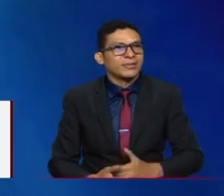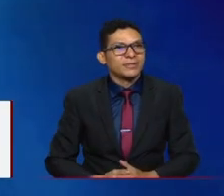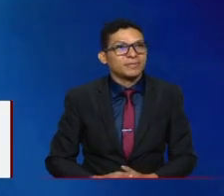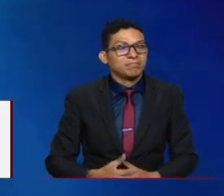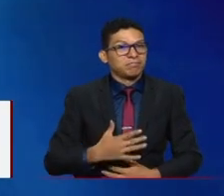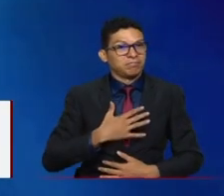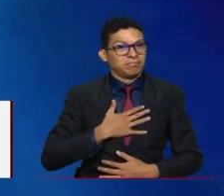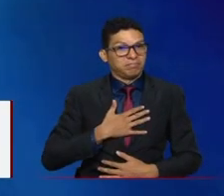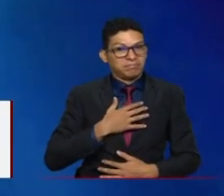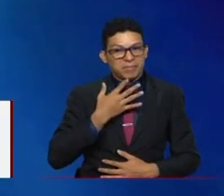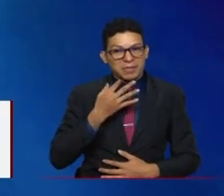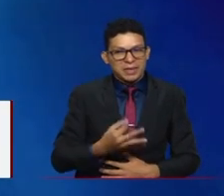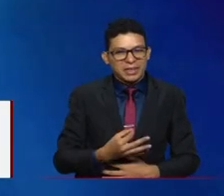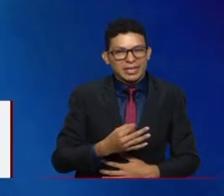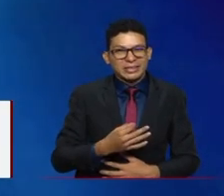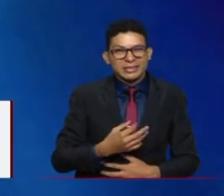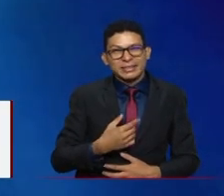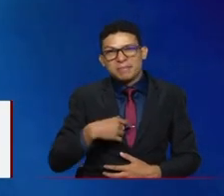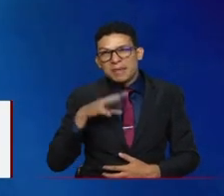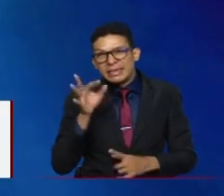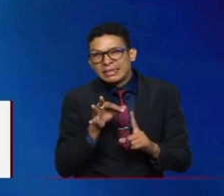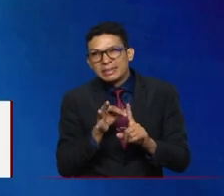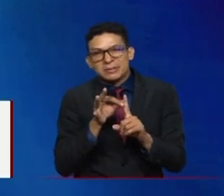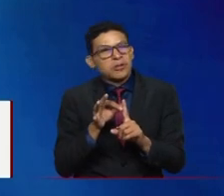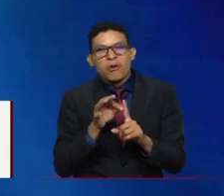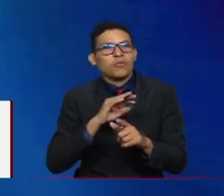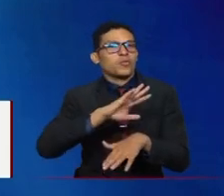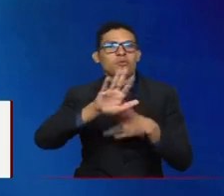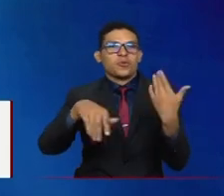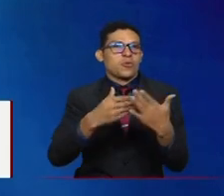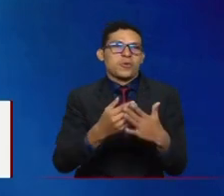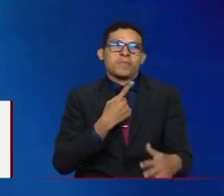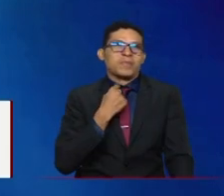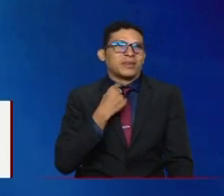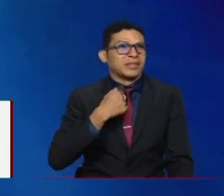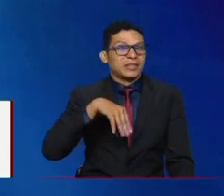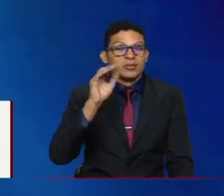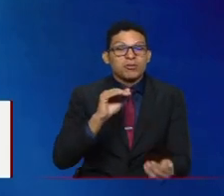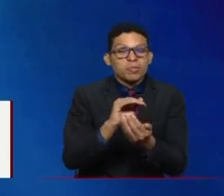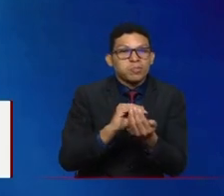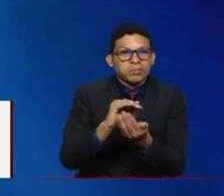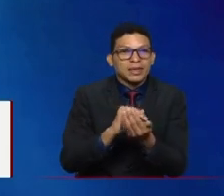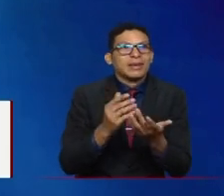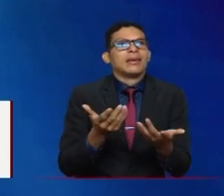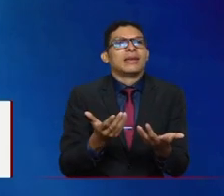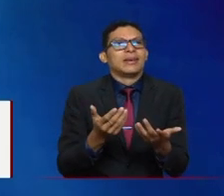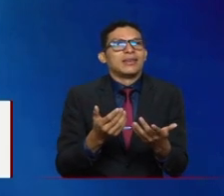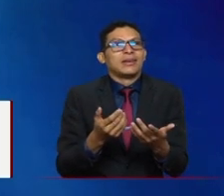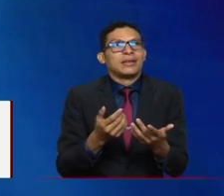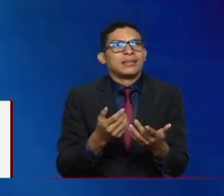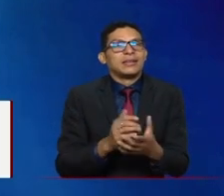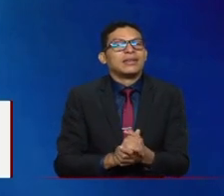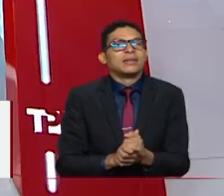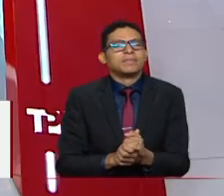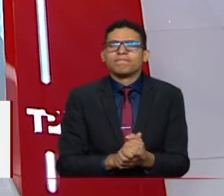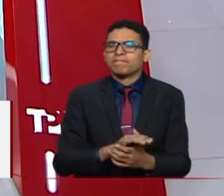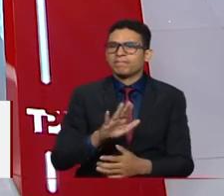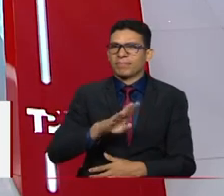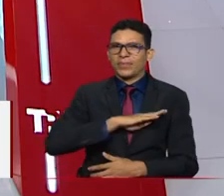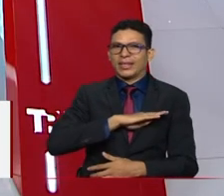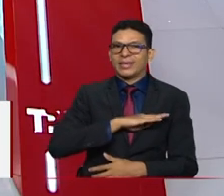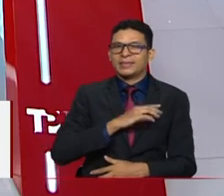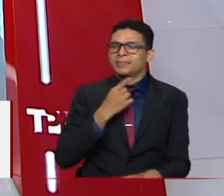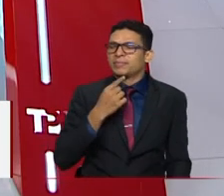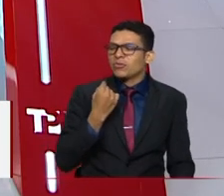verdad no pues no tengo como nada especial todo todo me gusta la verdad los buñuelos alcaldesa yo ahora le